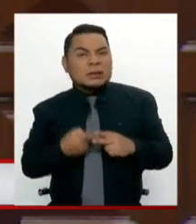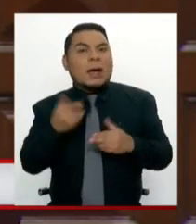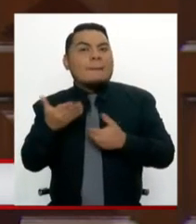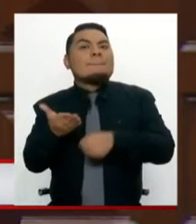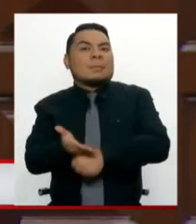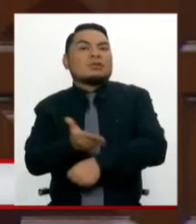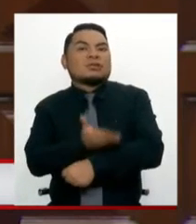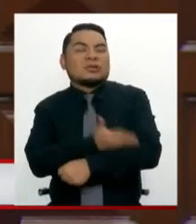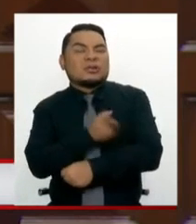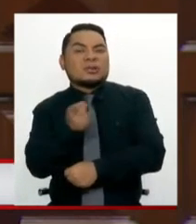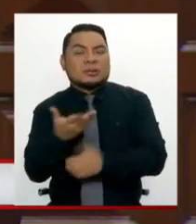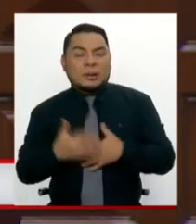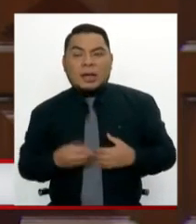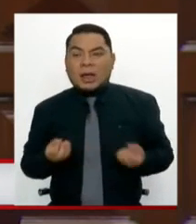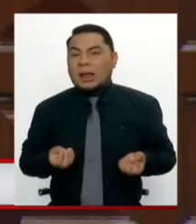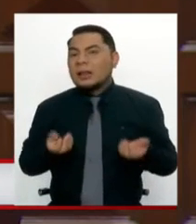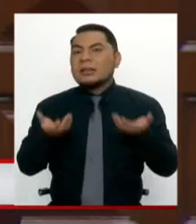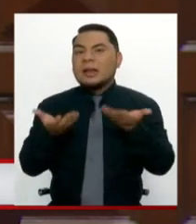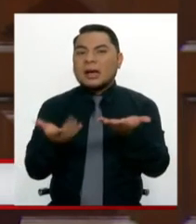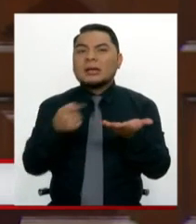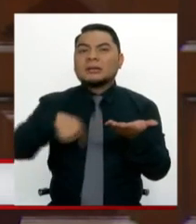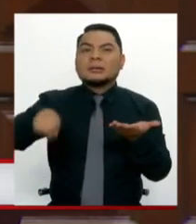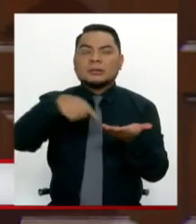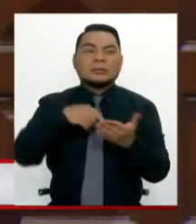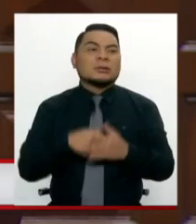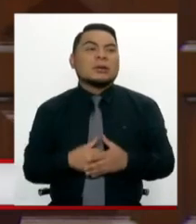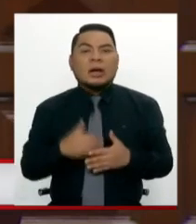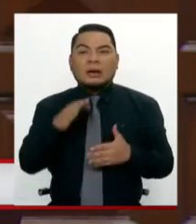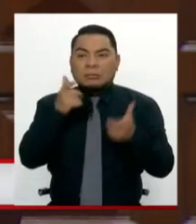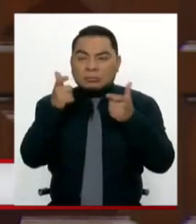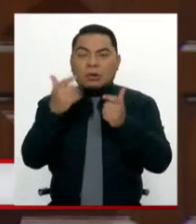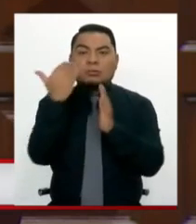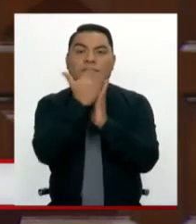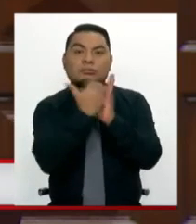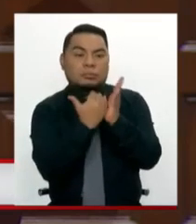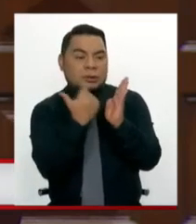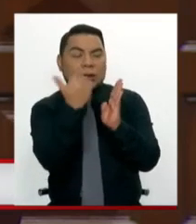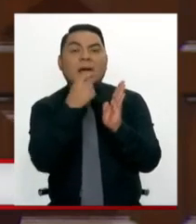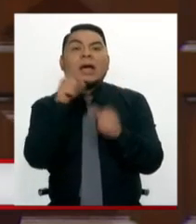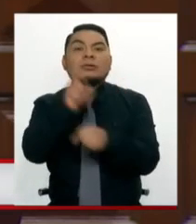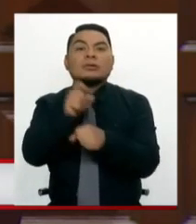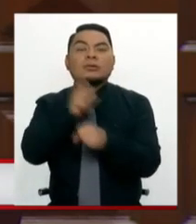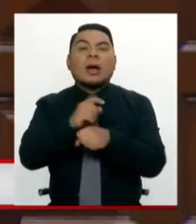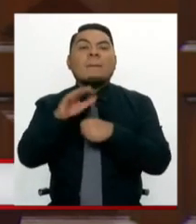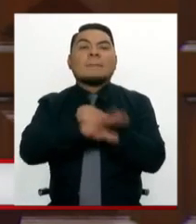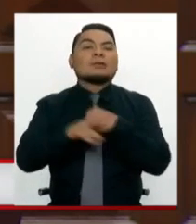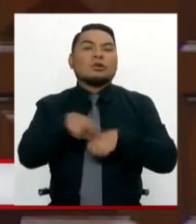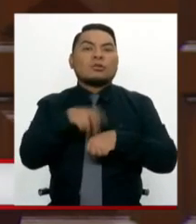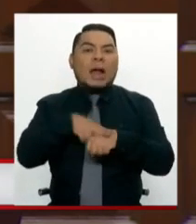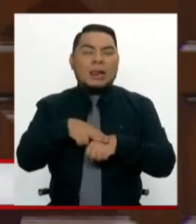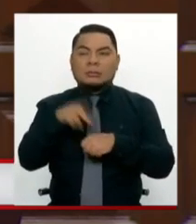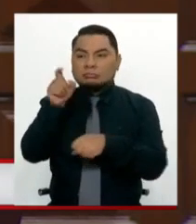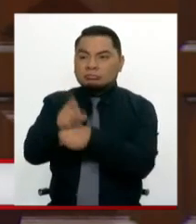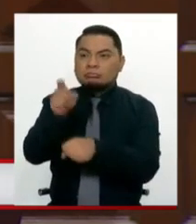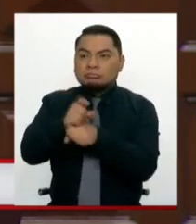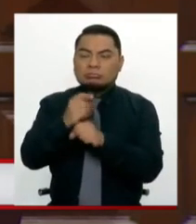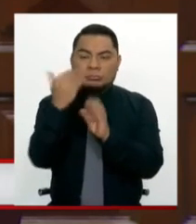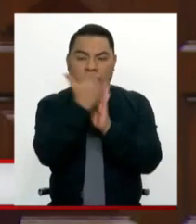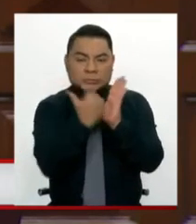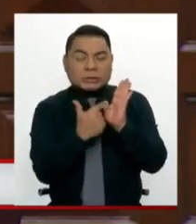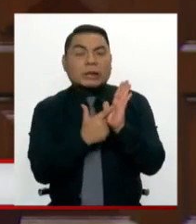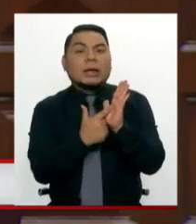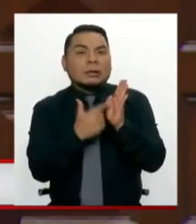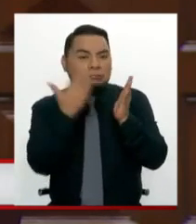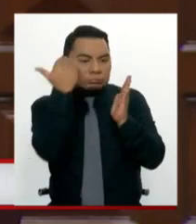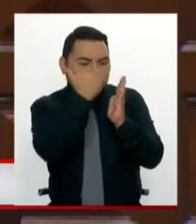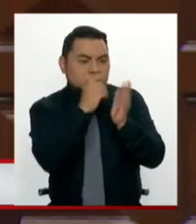proceso de generalizar la digitalización del currículo de la educación básica regular, que para tal